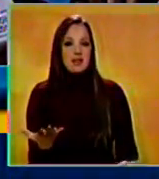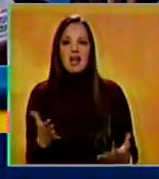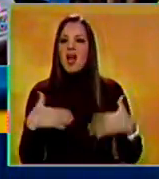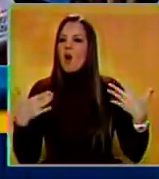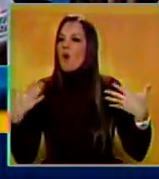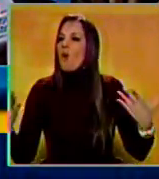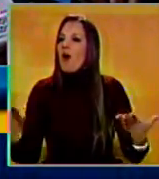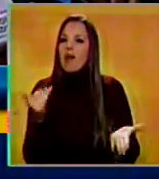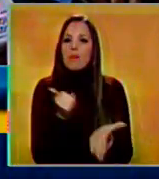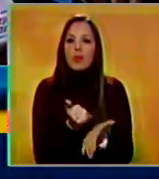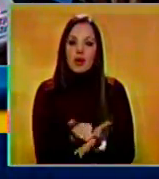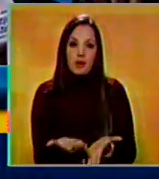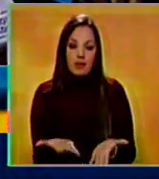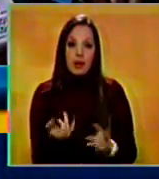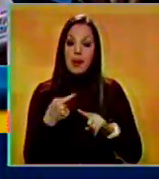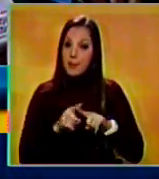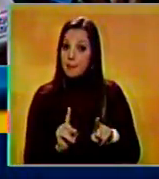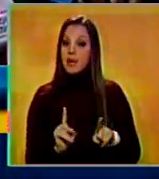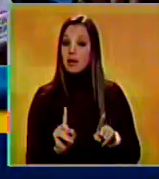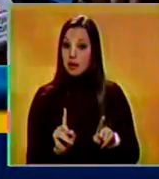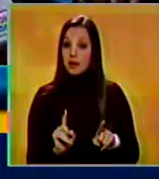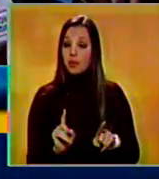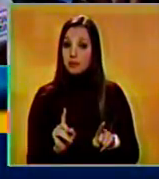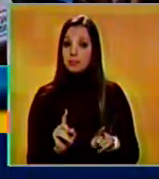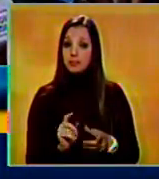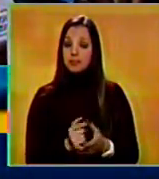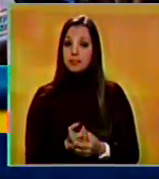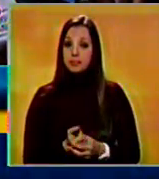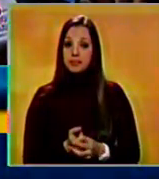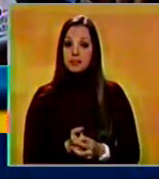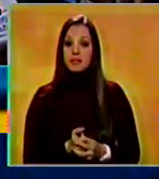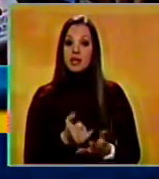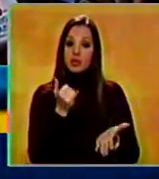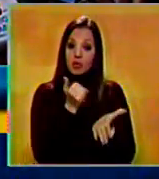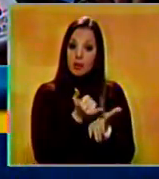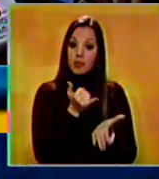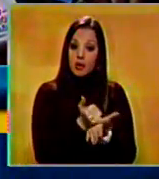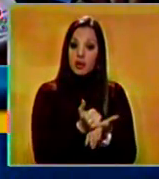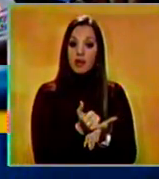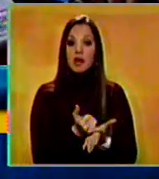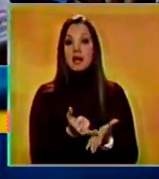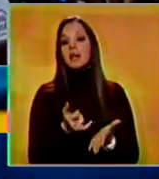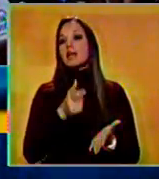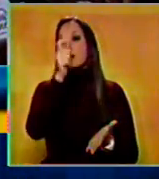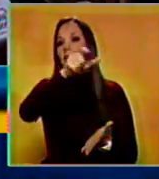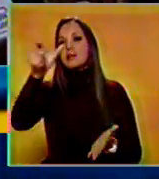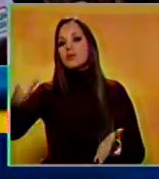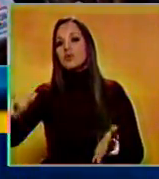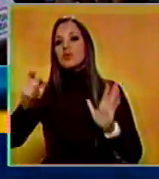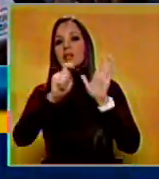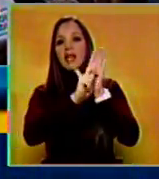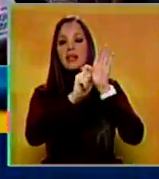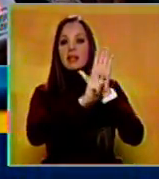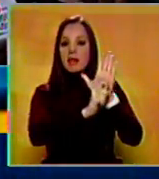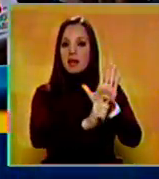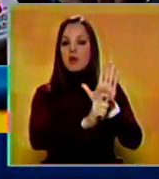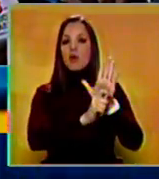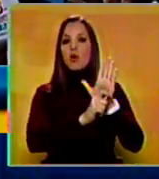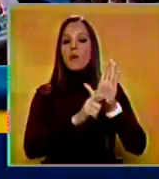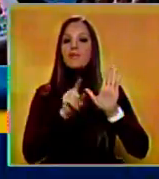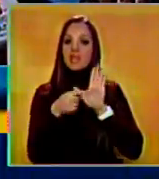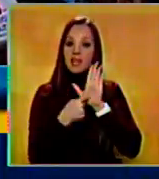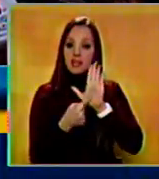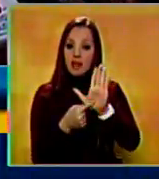esas evidencias, pero se tratan de videos, de actas de declaraciones de testigos que han sido difundidas